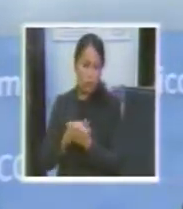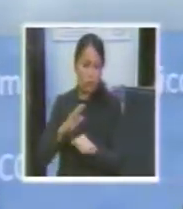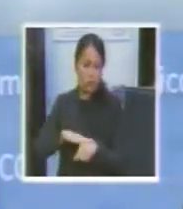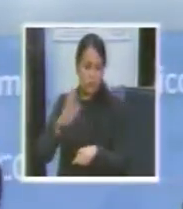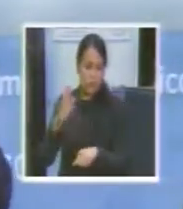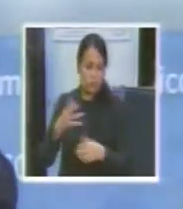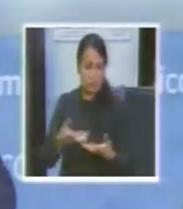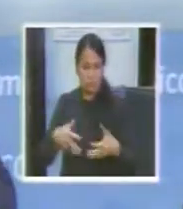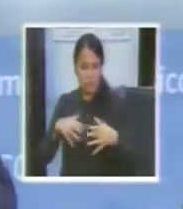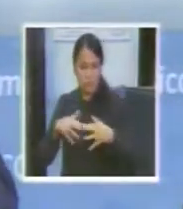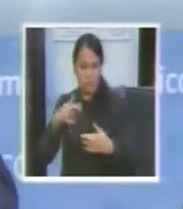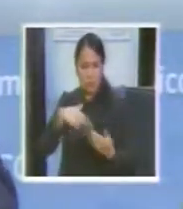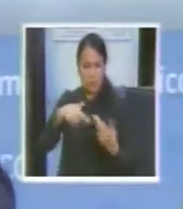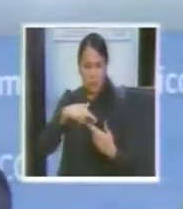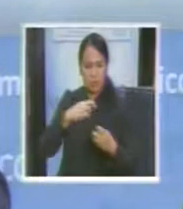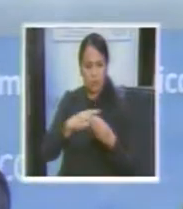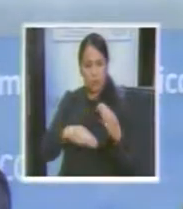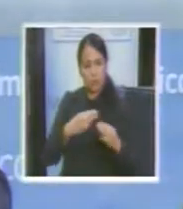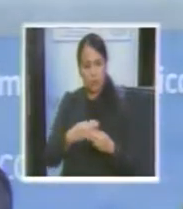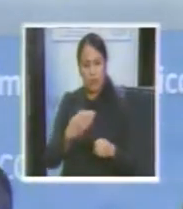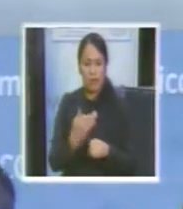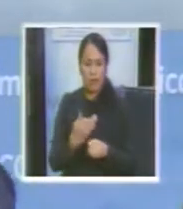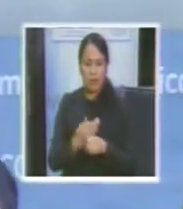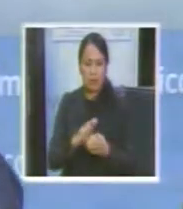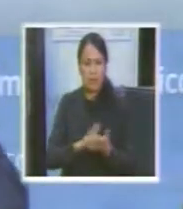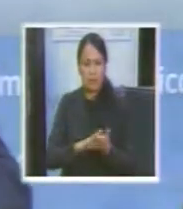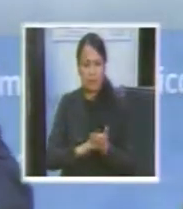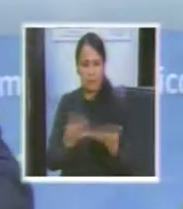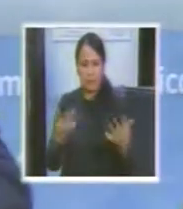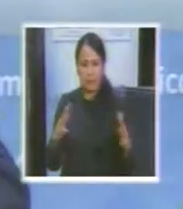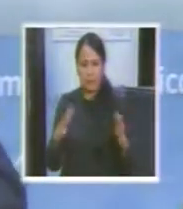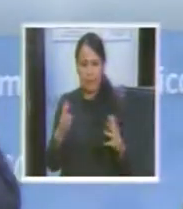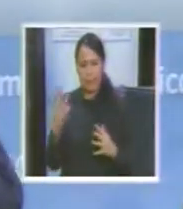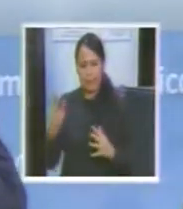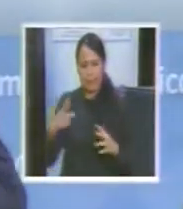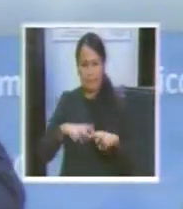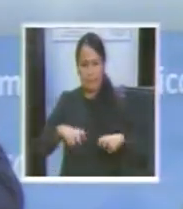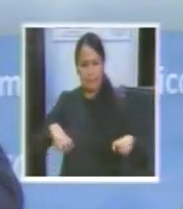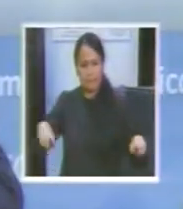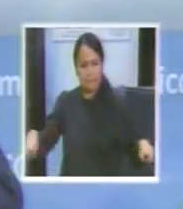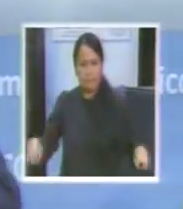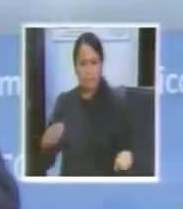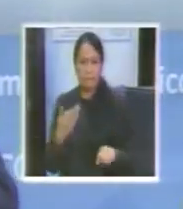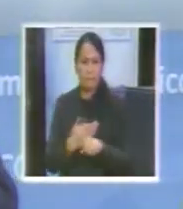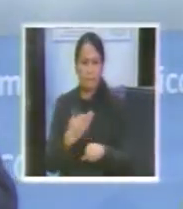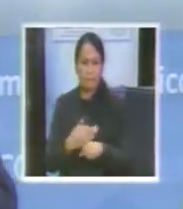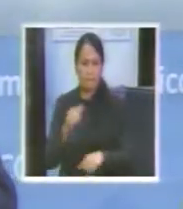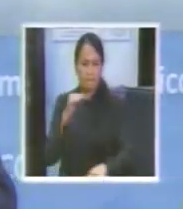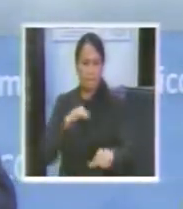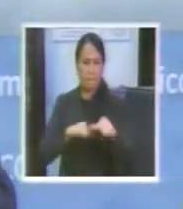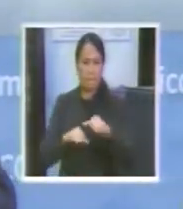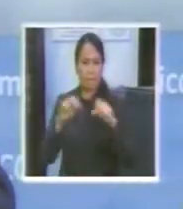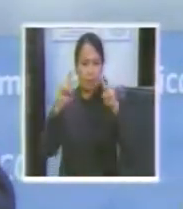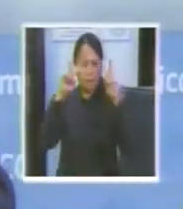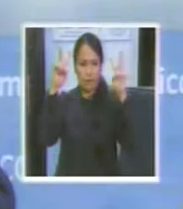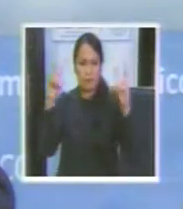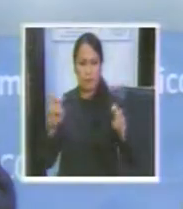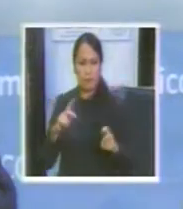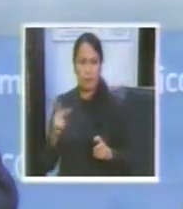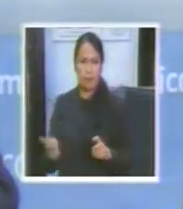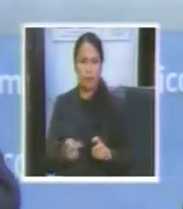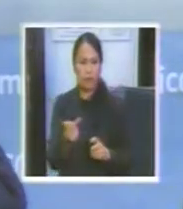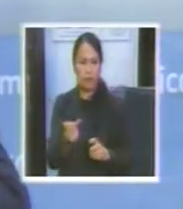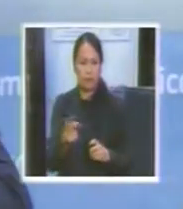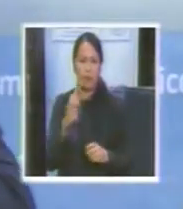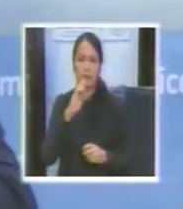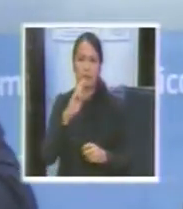del mundo. Pues bien, no me queda más que felicitar a nuestros tres extraordinarios panelistas y ahora pasar al tema de preguntas y